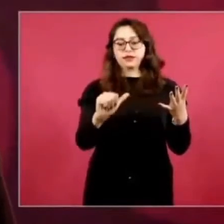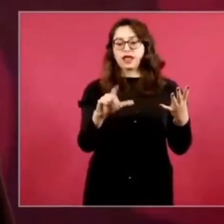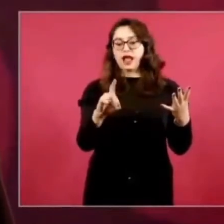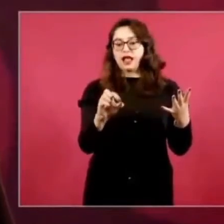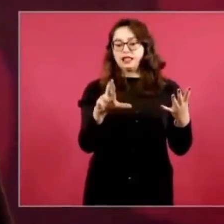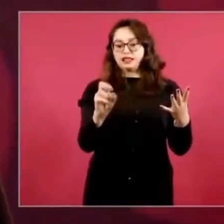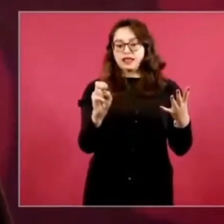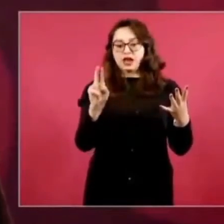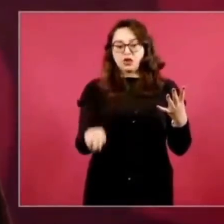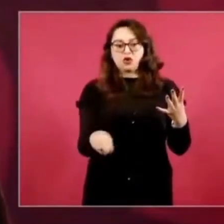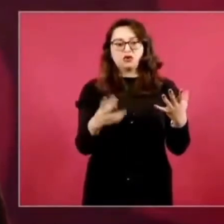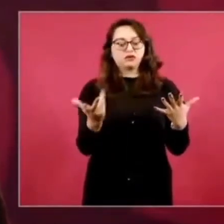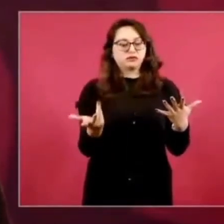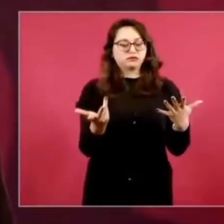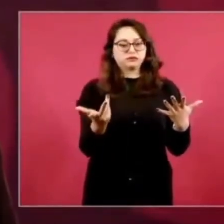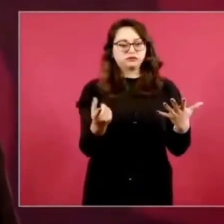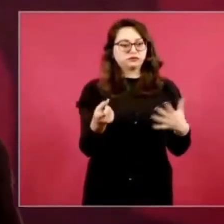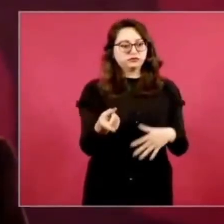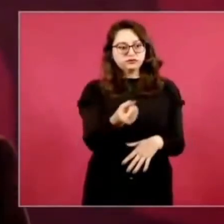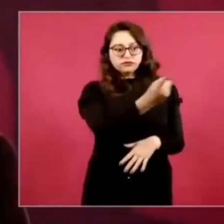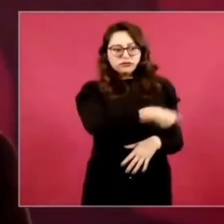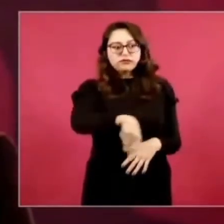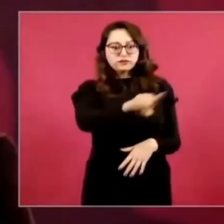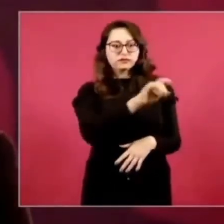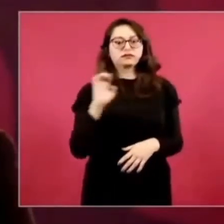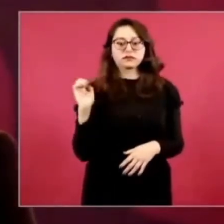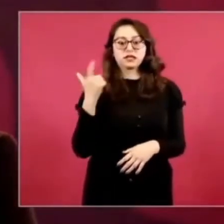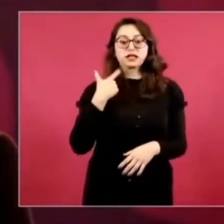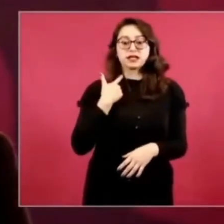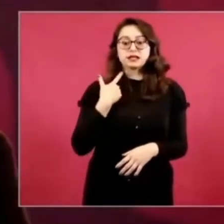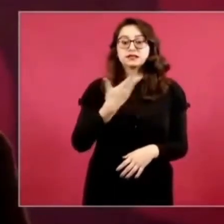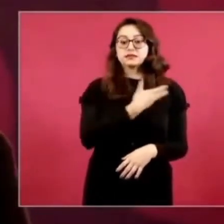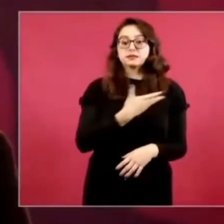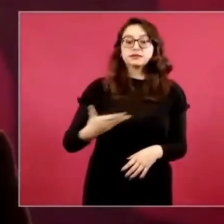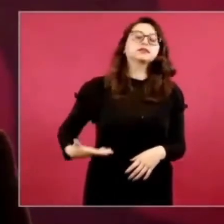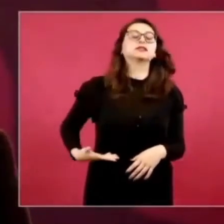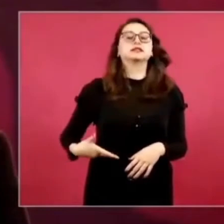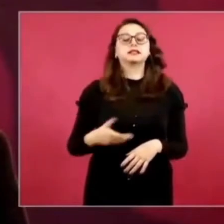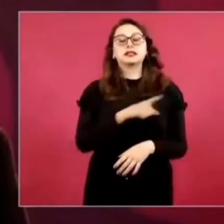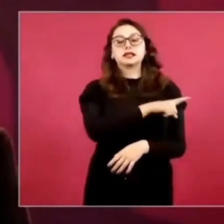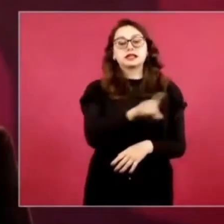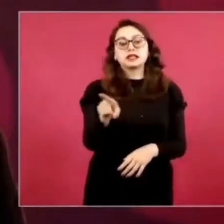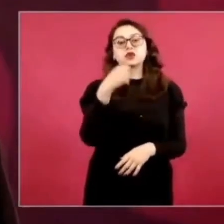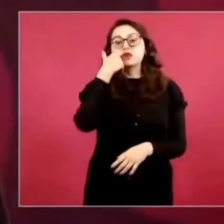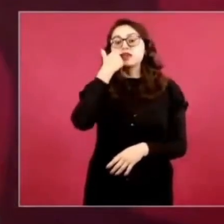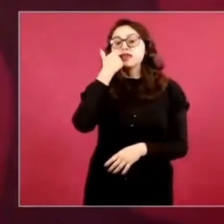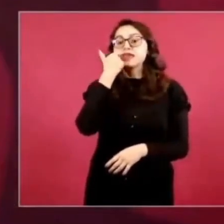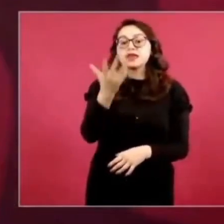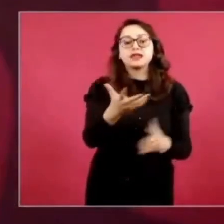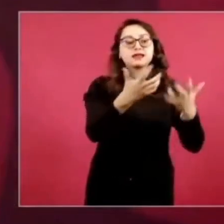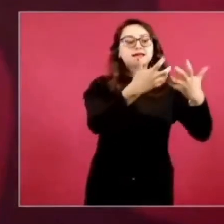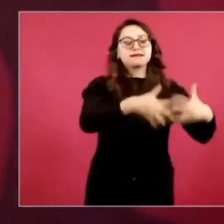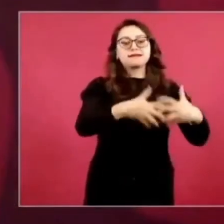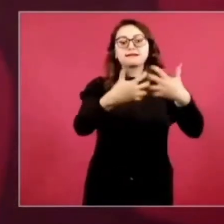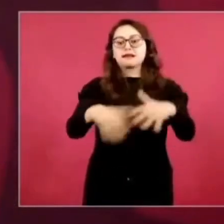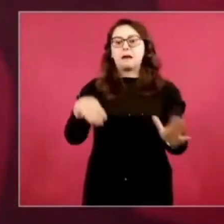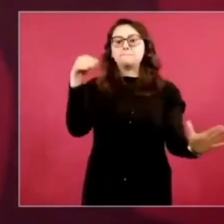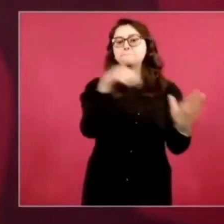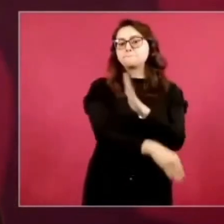Calderón, léase los que estuvieron, el periodo neoliberal, querían que